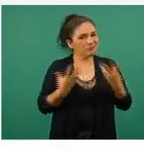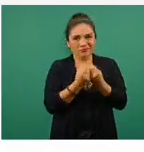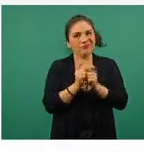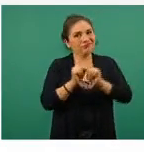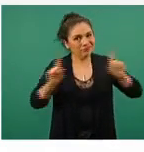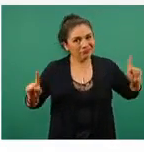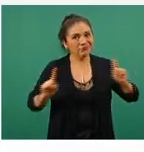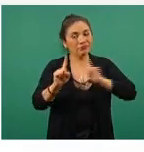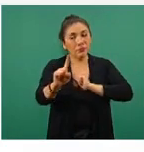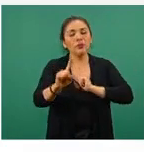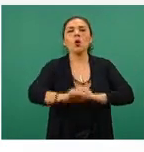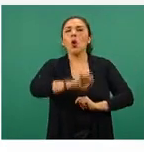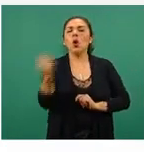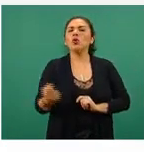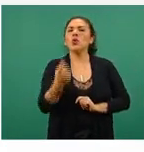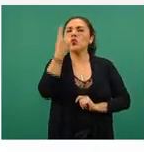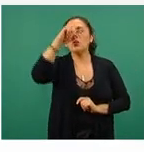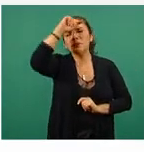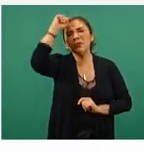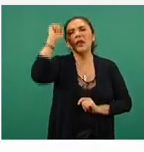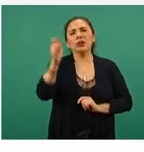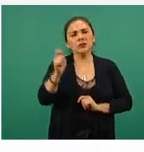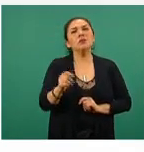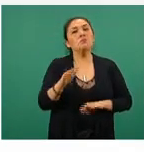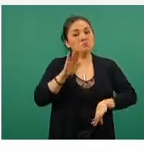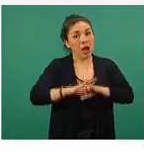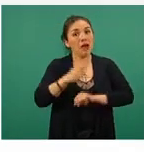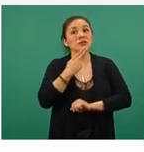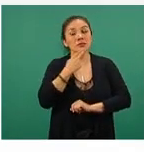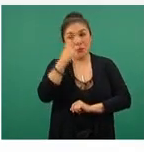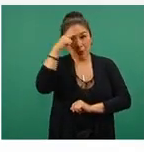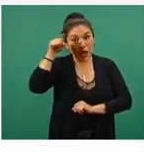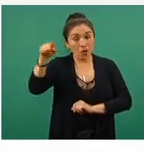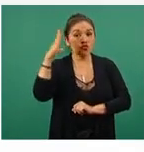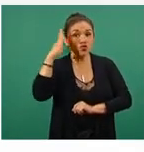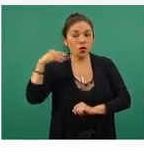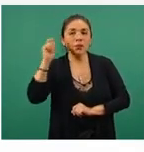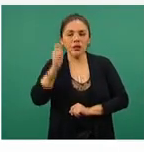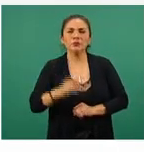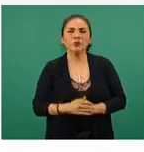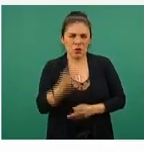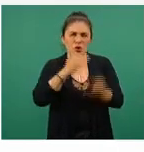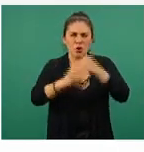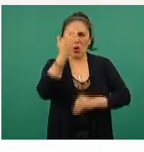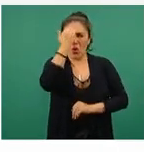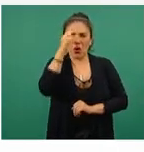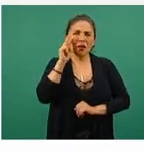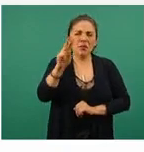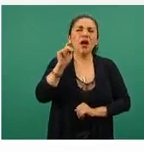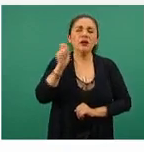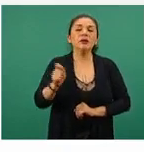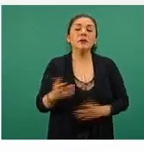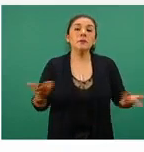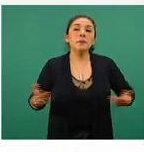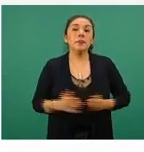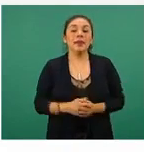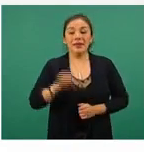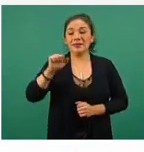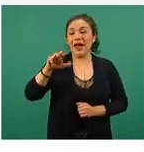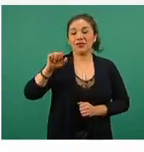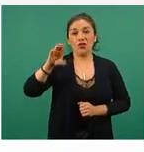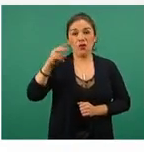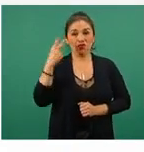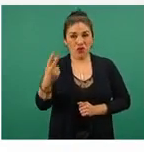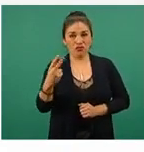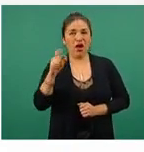distancia, pero hay una campaña que fue muy significativa para nosotros, porque todos sabemos que este